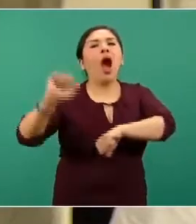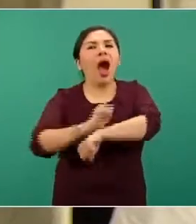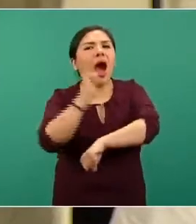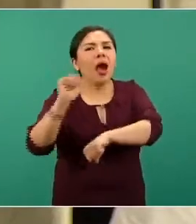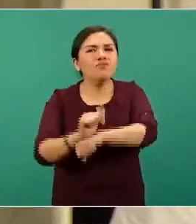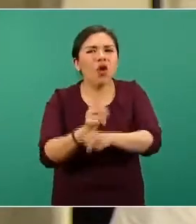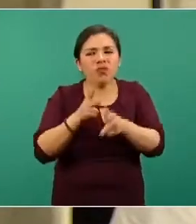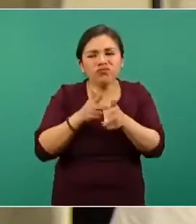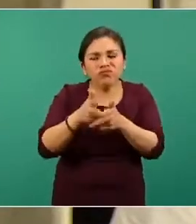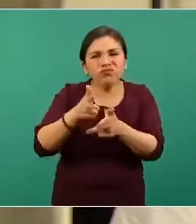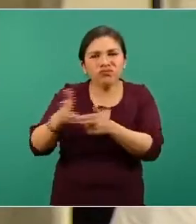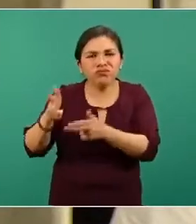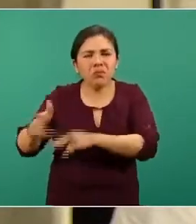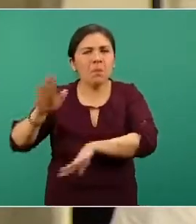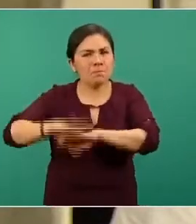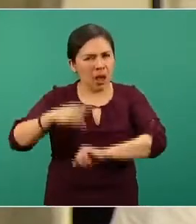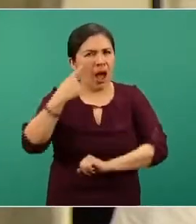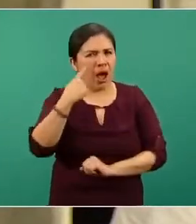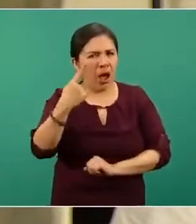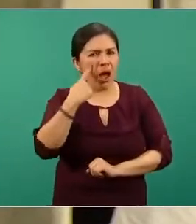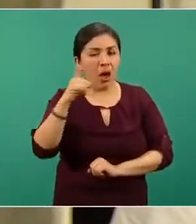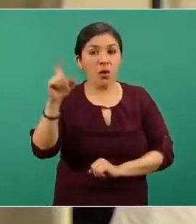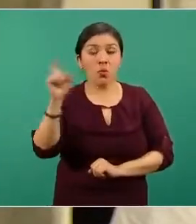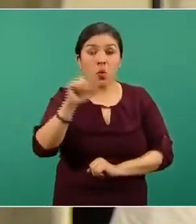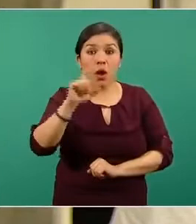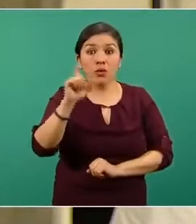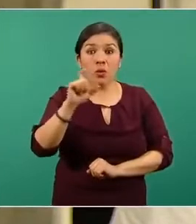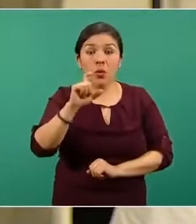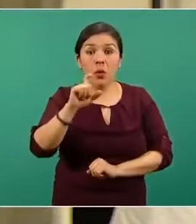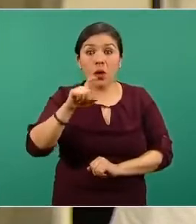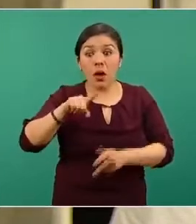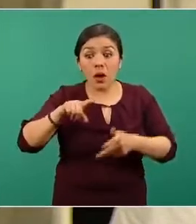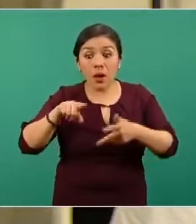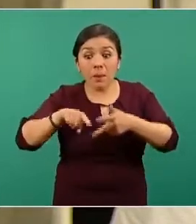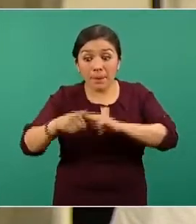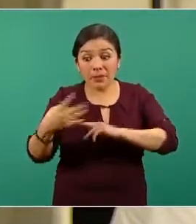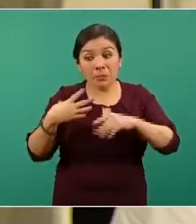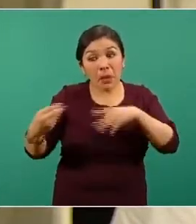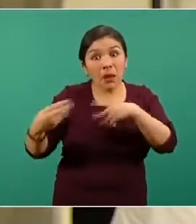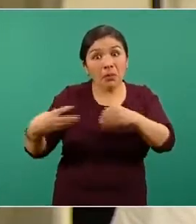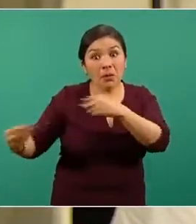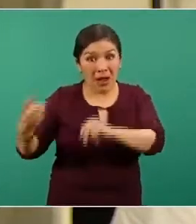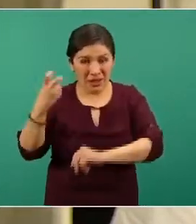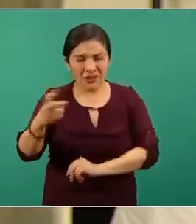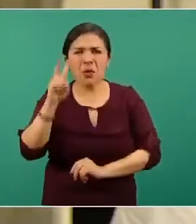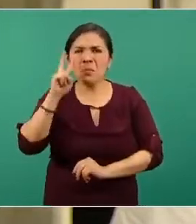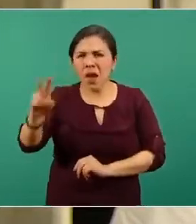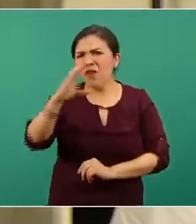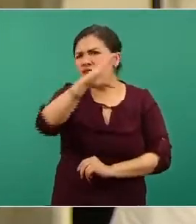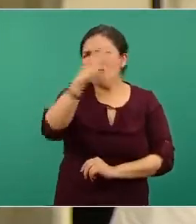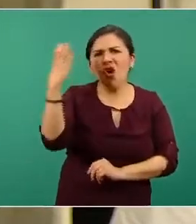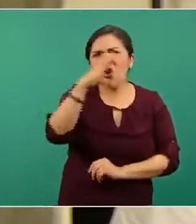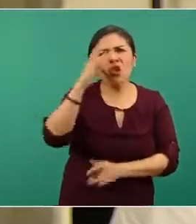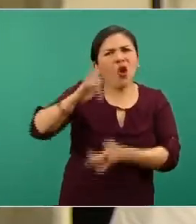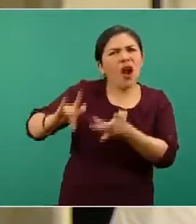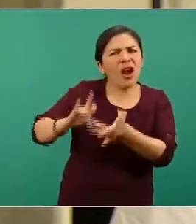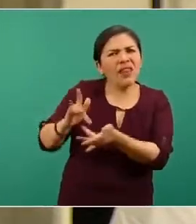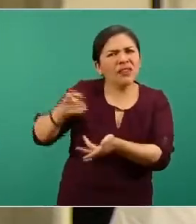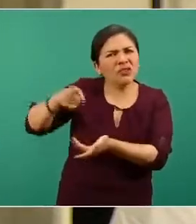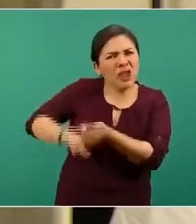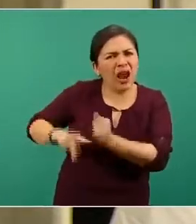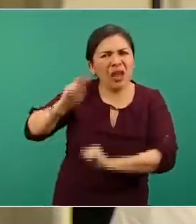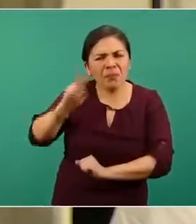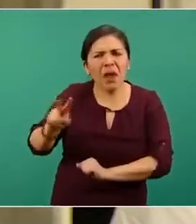bueno, casi por lo general, cuando fue el desarrollo de la pandemia, pues veíamos las fotos en redes sociales de